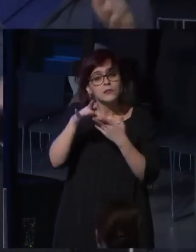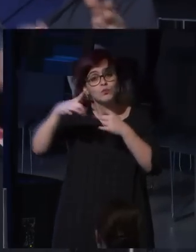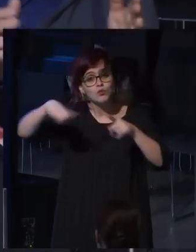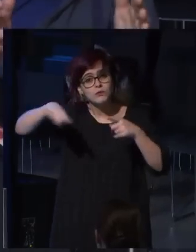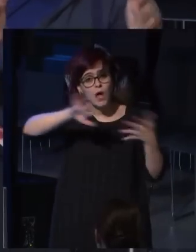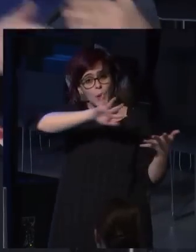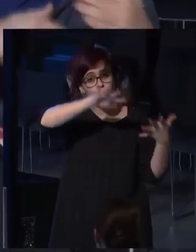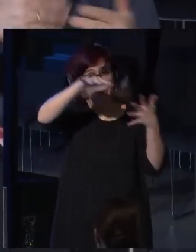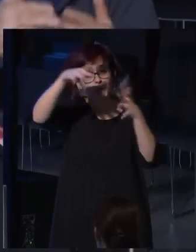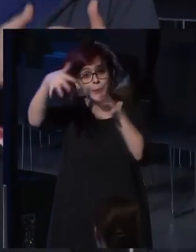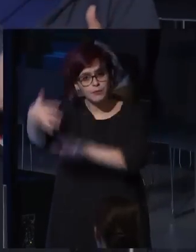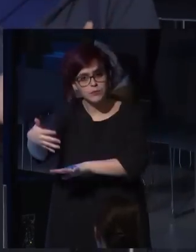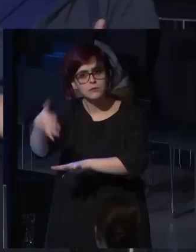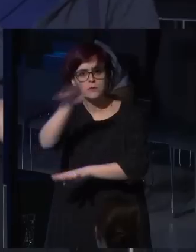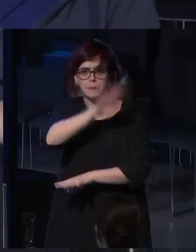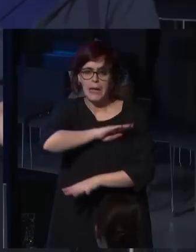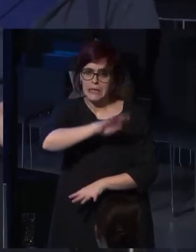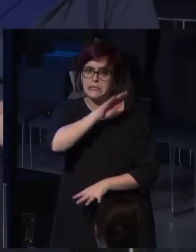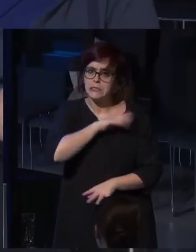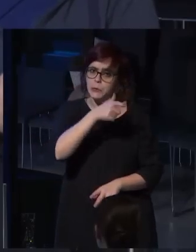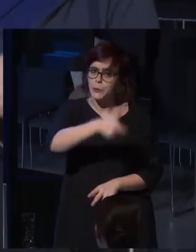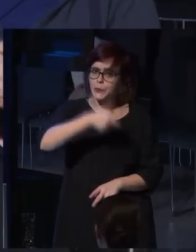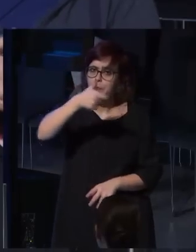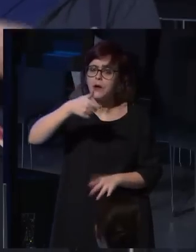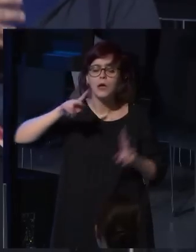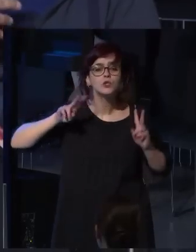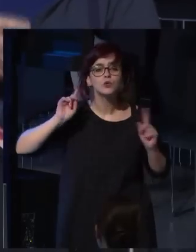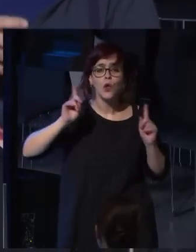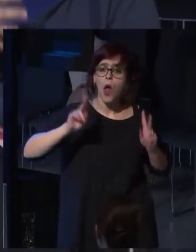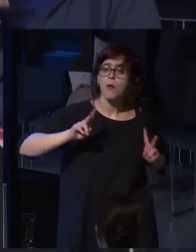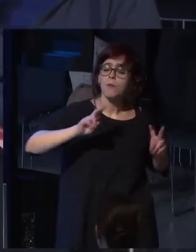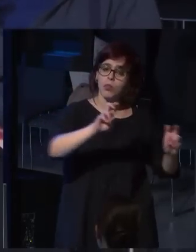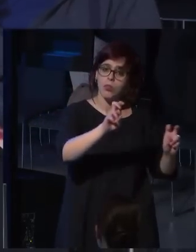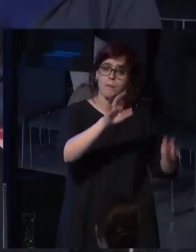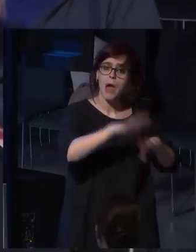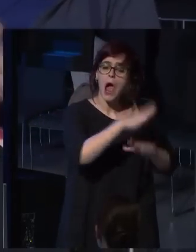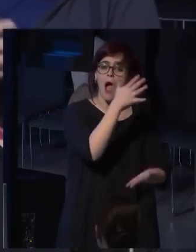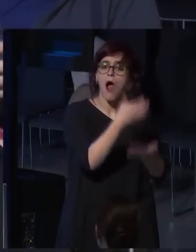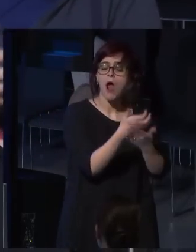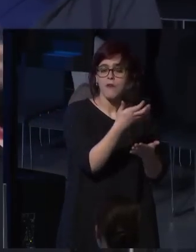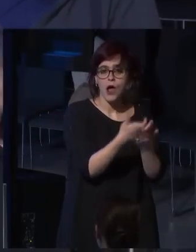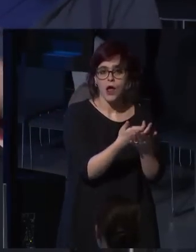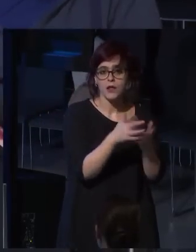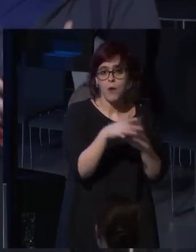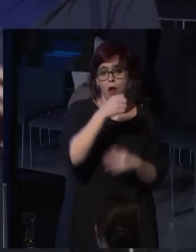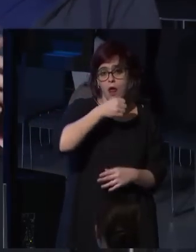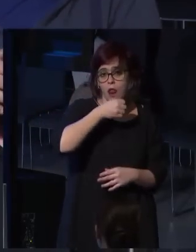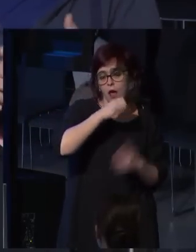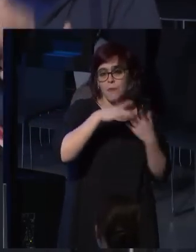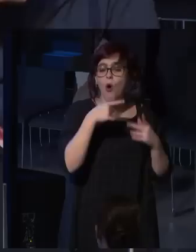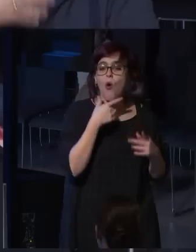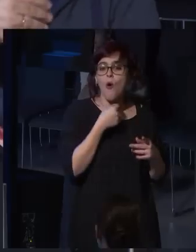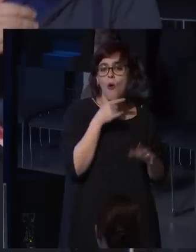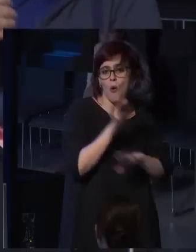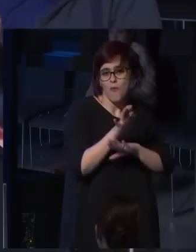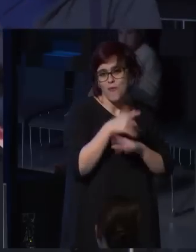música pasó cierto tiempo, porque primero era para grabar cosas habladas, gags y cosas así.